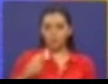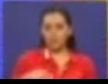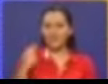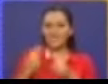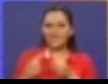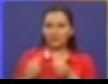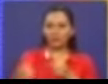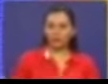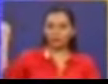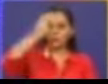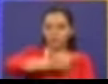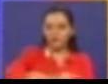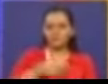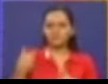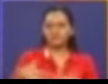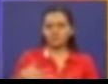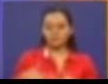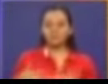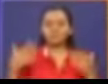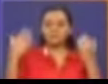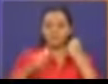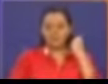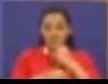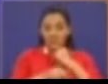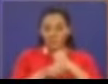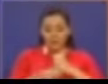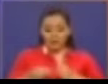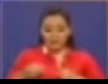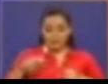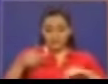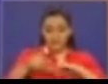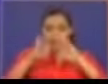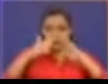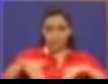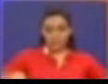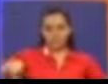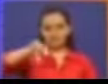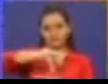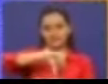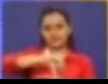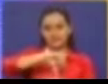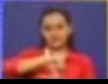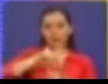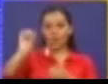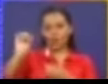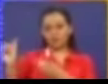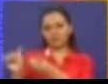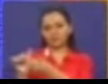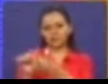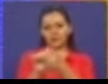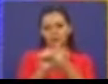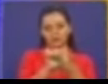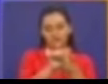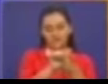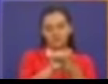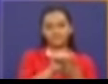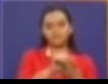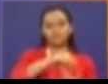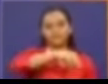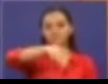de tanta trascendencia se inauguraron este día en la capital o en sus alrededores, no también en el Cantón Mejía? La